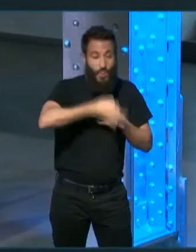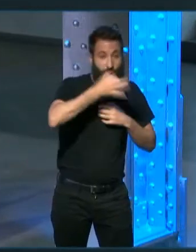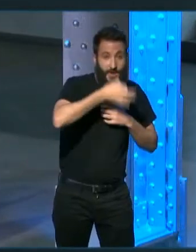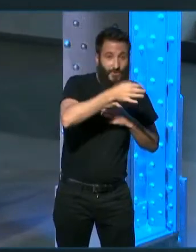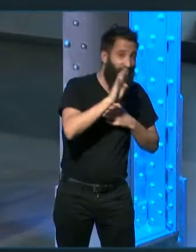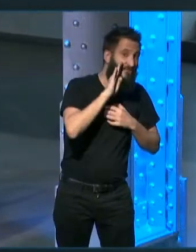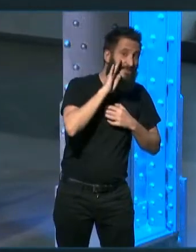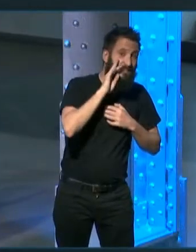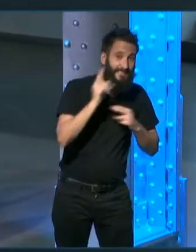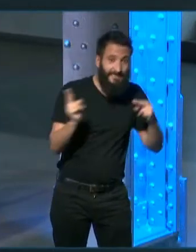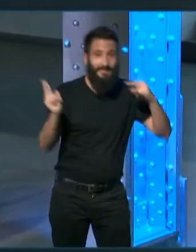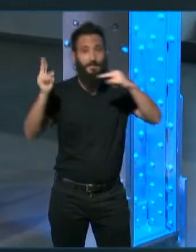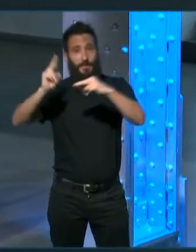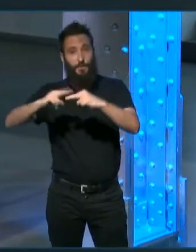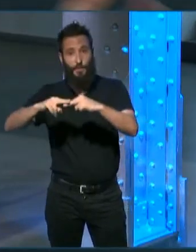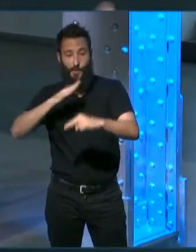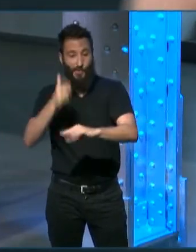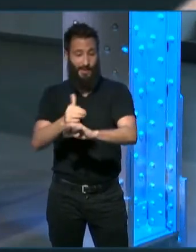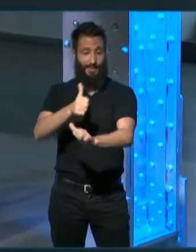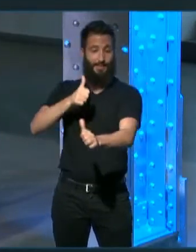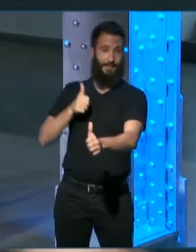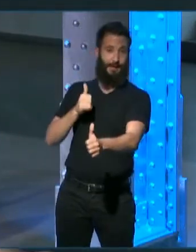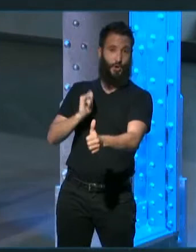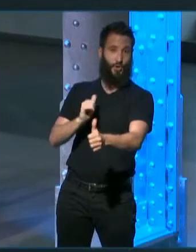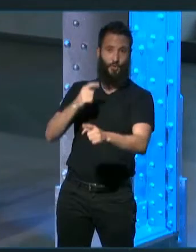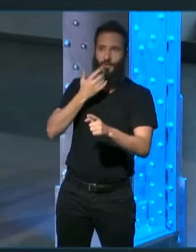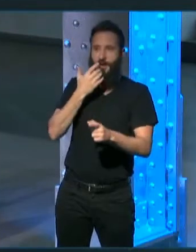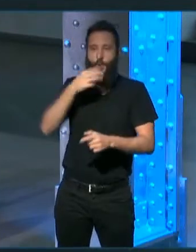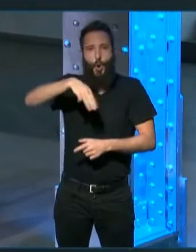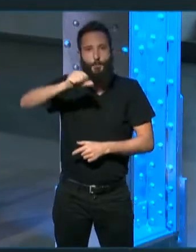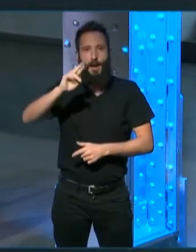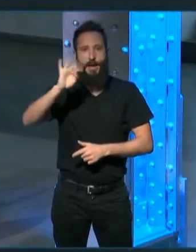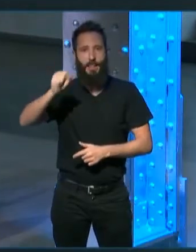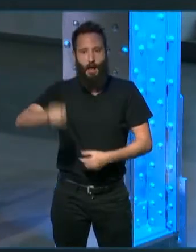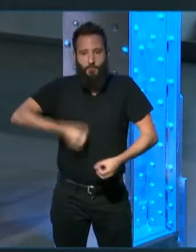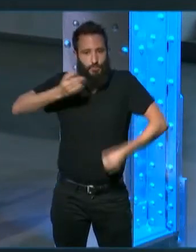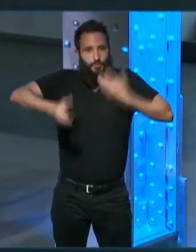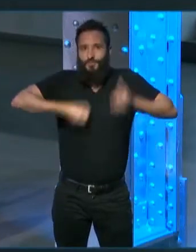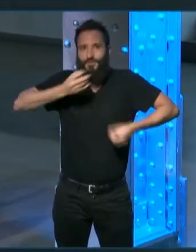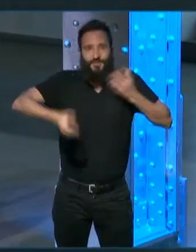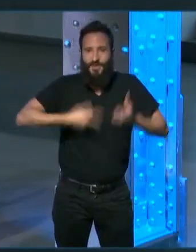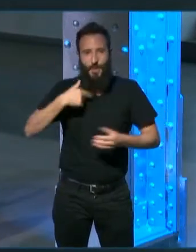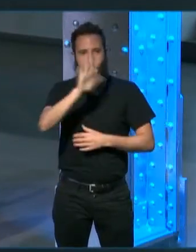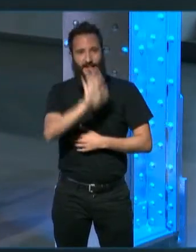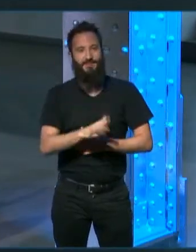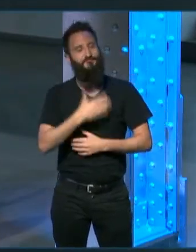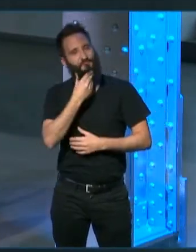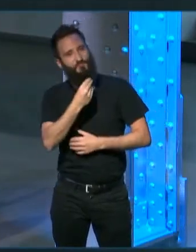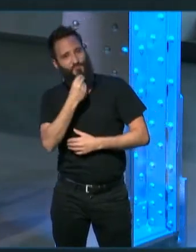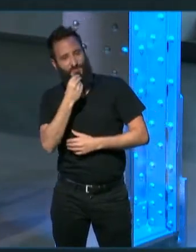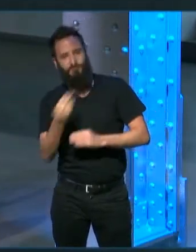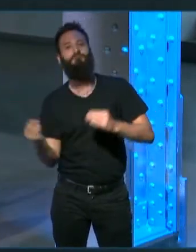siendo muy fiel a lo que había detrás, ¿no? Entonces, por ejemplo, esa espontaneidad de Marta, que nos acordaba el personaje, nos pareció muy bonito